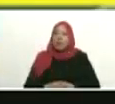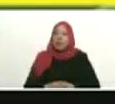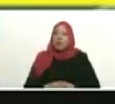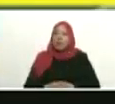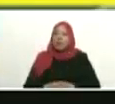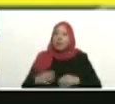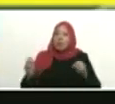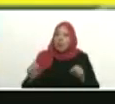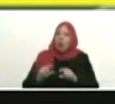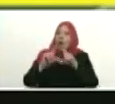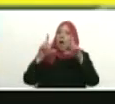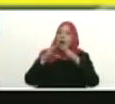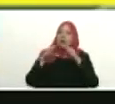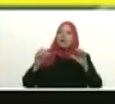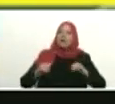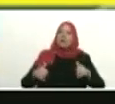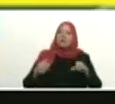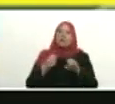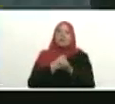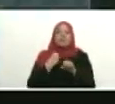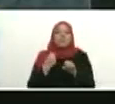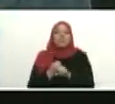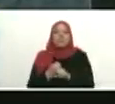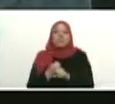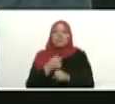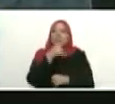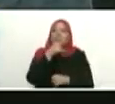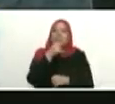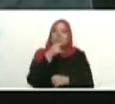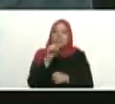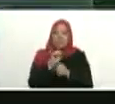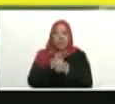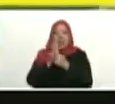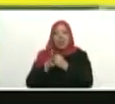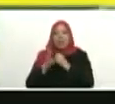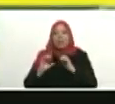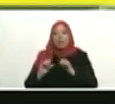que milagrosamente nació en medio de la pandemia,